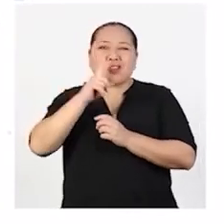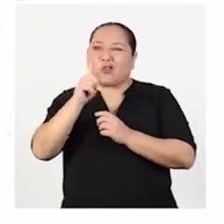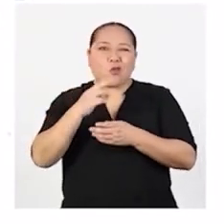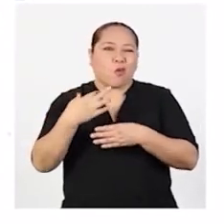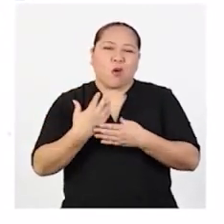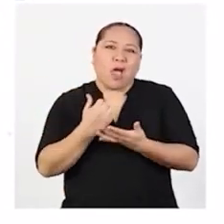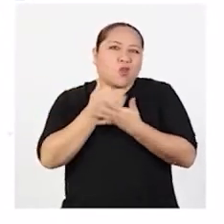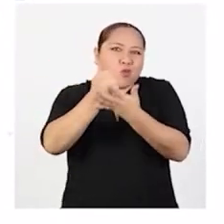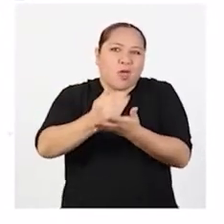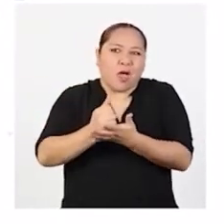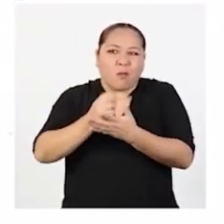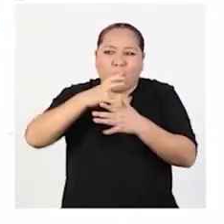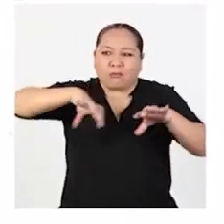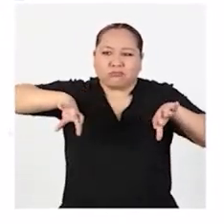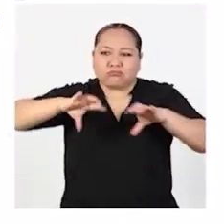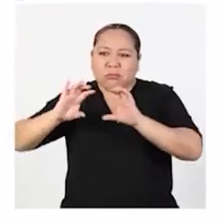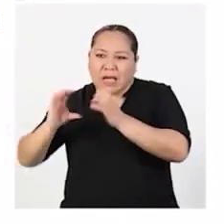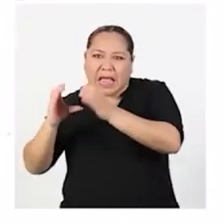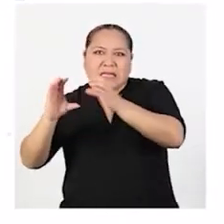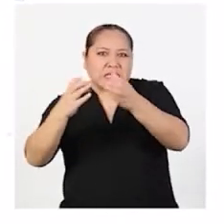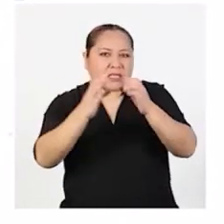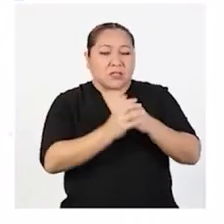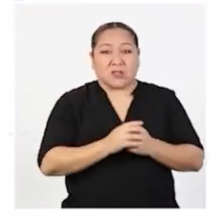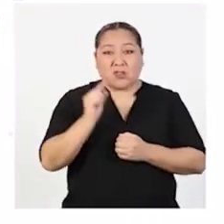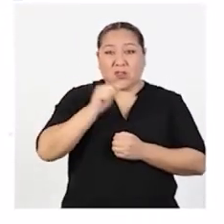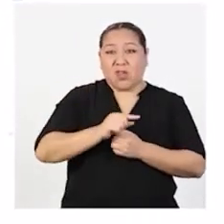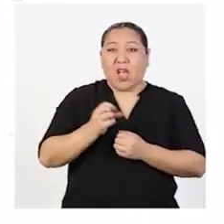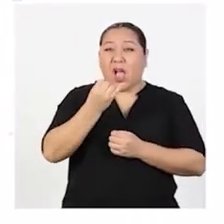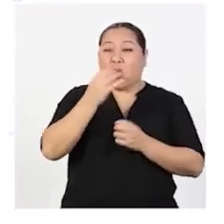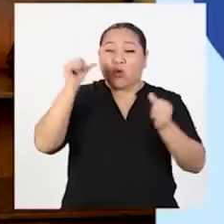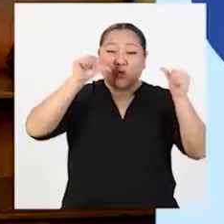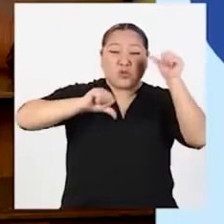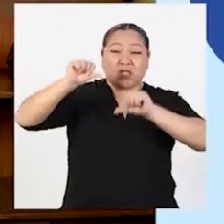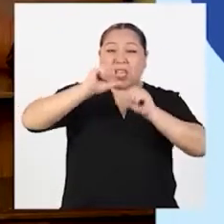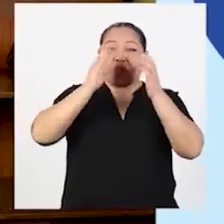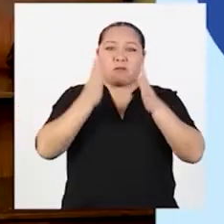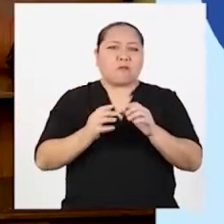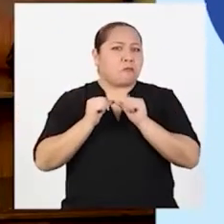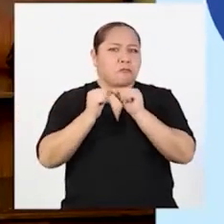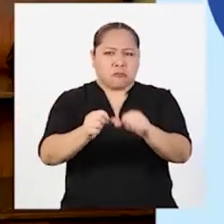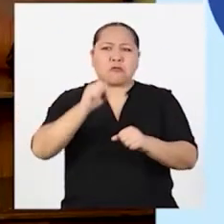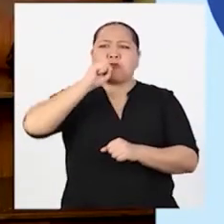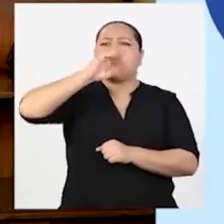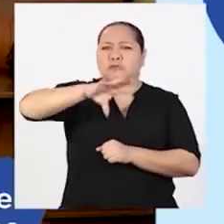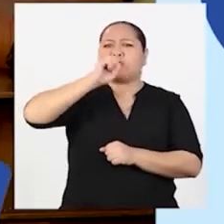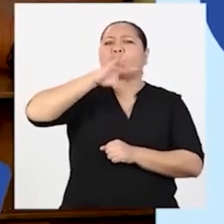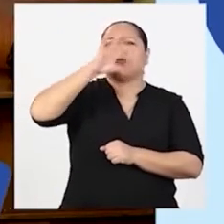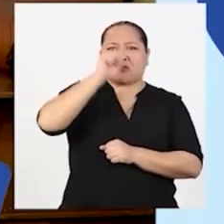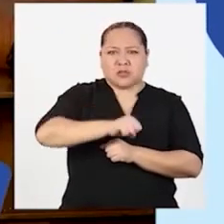positivo que suma ideas para colaborar con el bien común y el buen vivir. Sin embargo, aunque